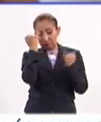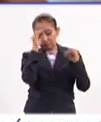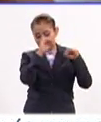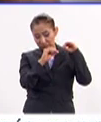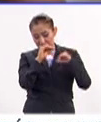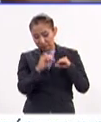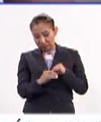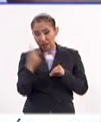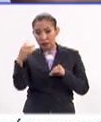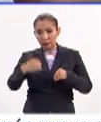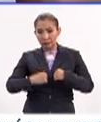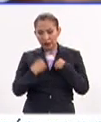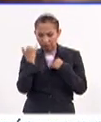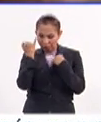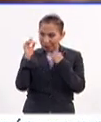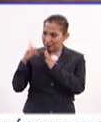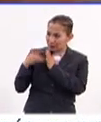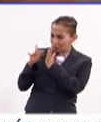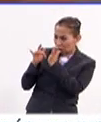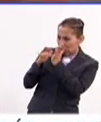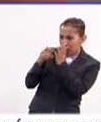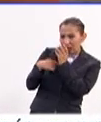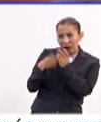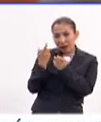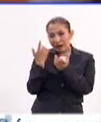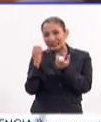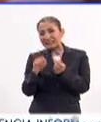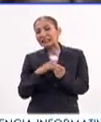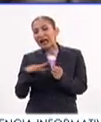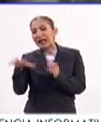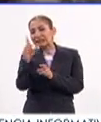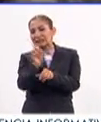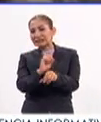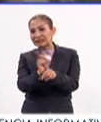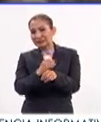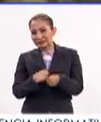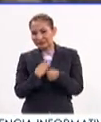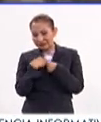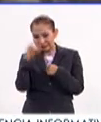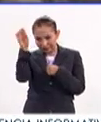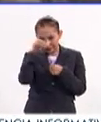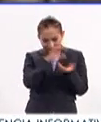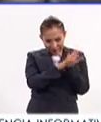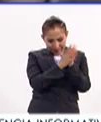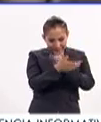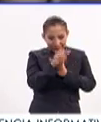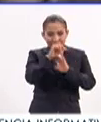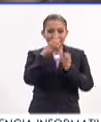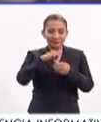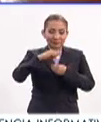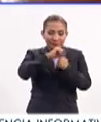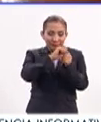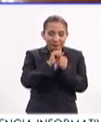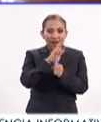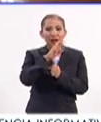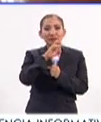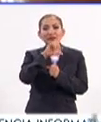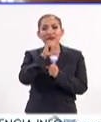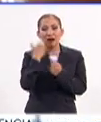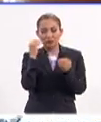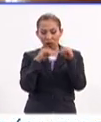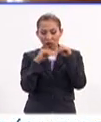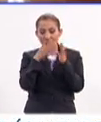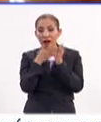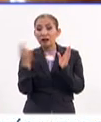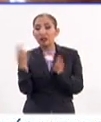creador dedica su vida a recrear personajes y elementos distintivos de la cotidianidad de la región a través de la arcilla. Concretar una